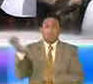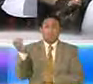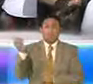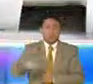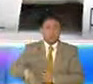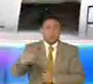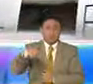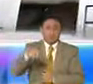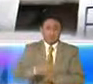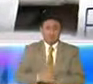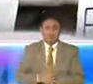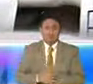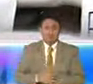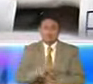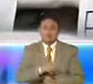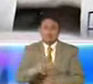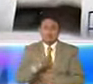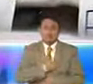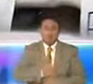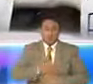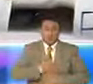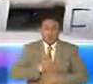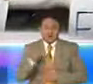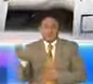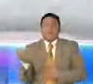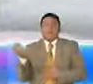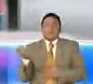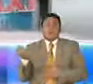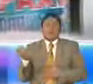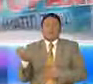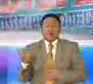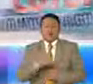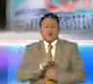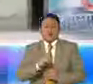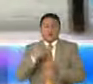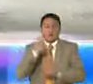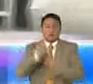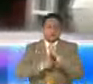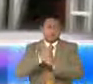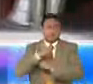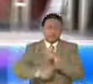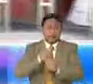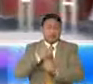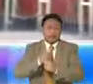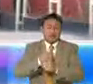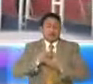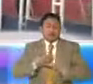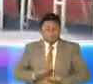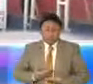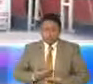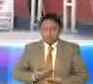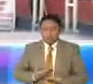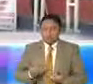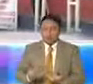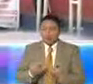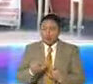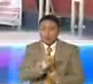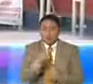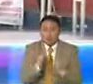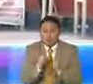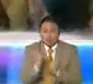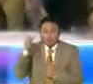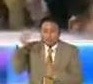país, quienes en vez de estar disfrutando de su jubilación y de haber servido por años con su trabajo, ahora tienen que estar bajo el frío o el